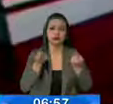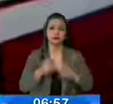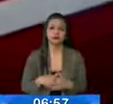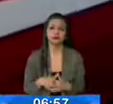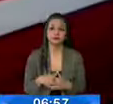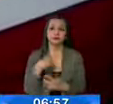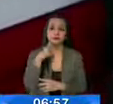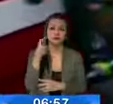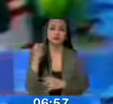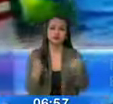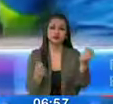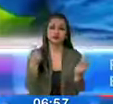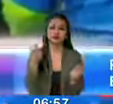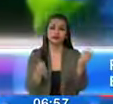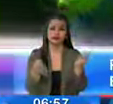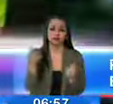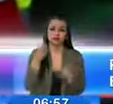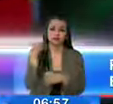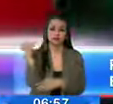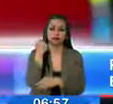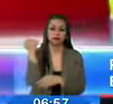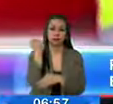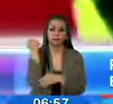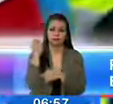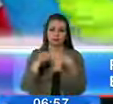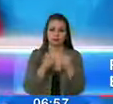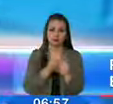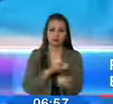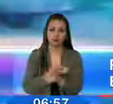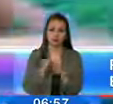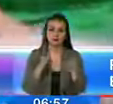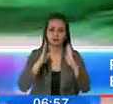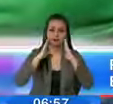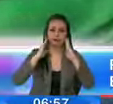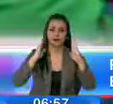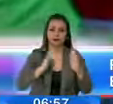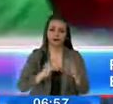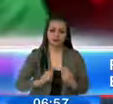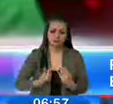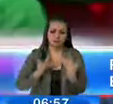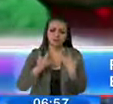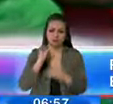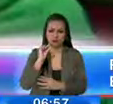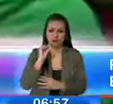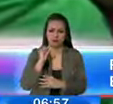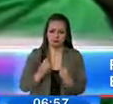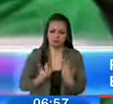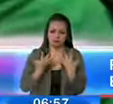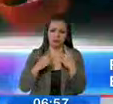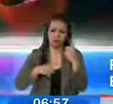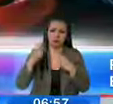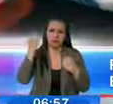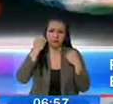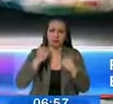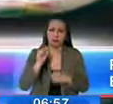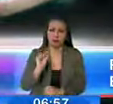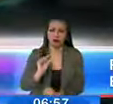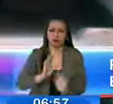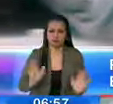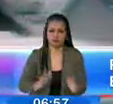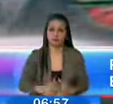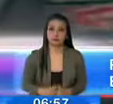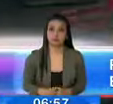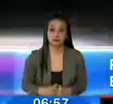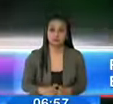inmediatamente asistido por una ambulancia del cuerpo de bomberos, quemaduras leves, algunas contusiones y un